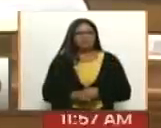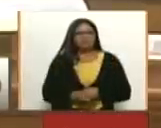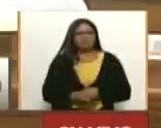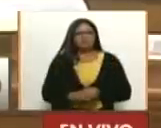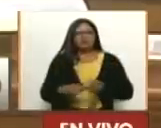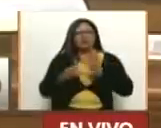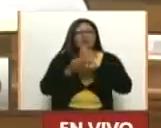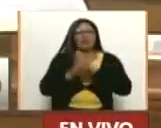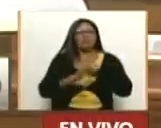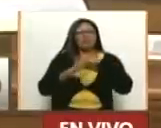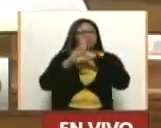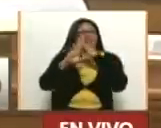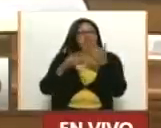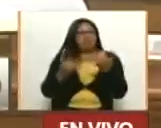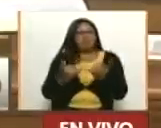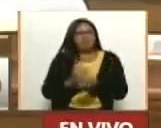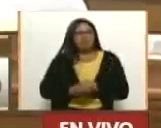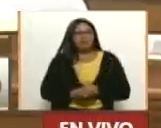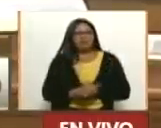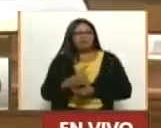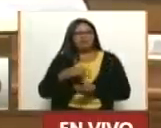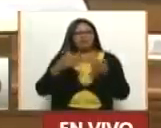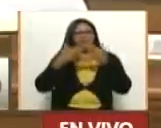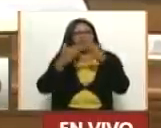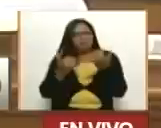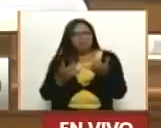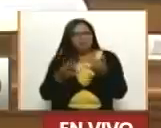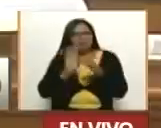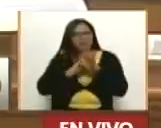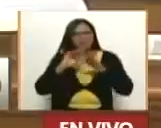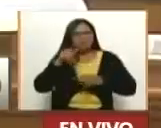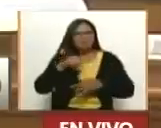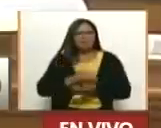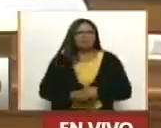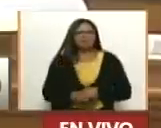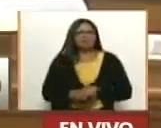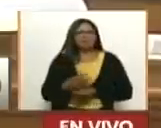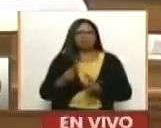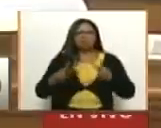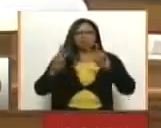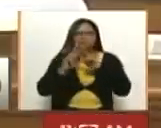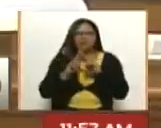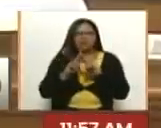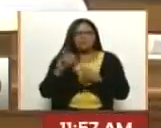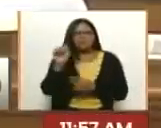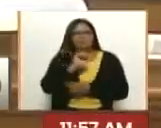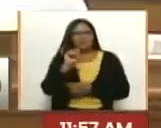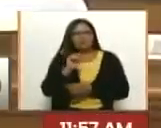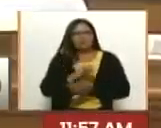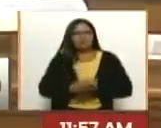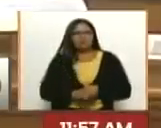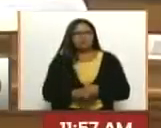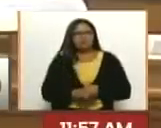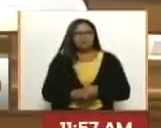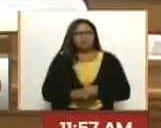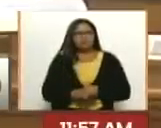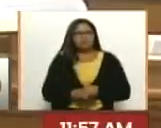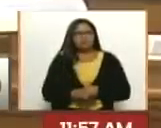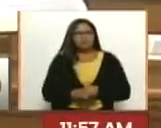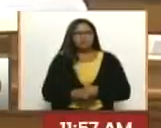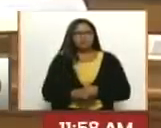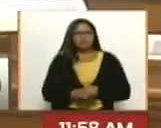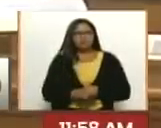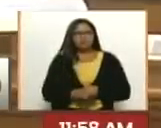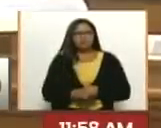impide que el Estado pueda disponer para eso. Eso vale para un vehículo, eso vale para una